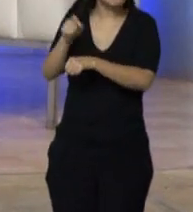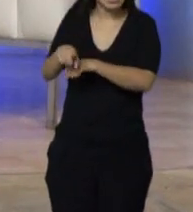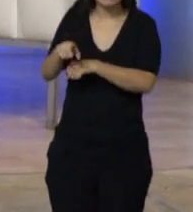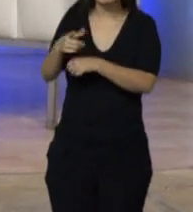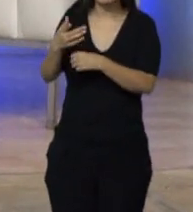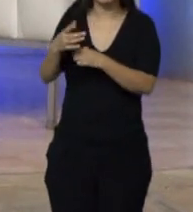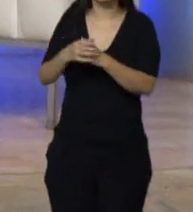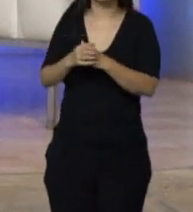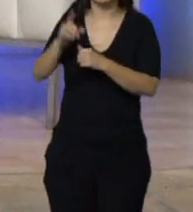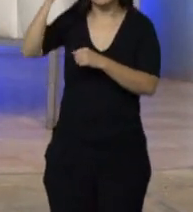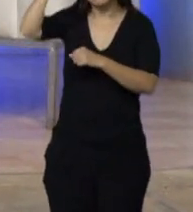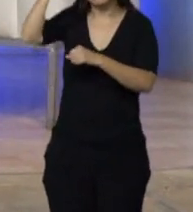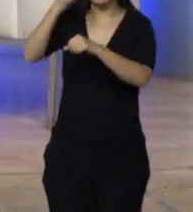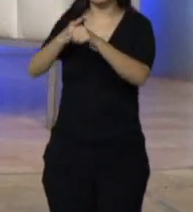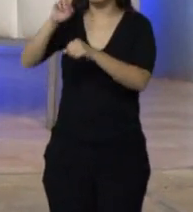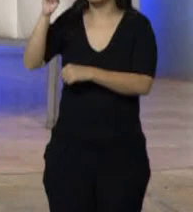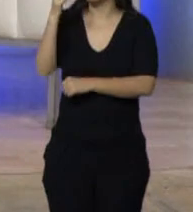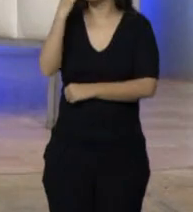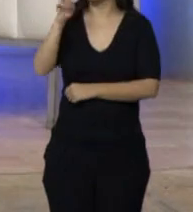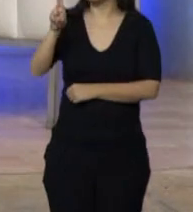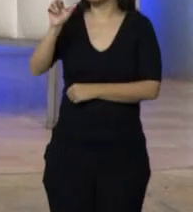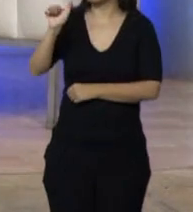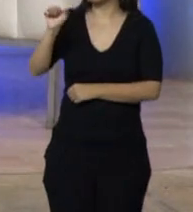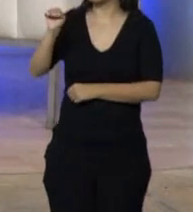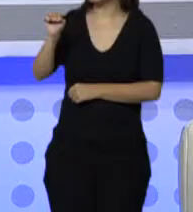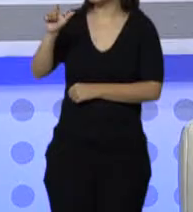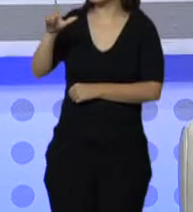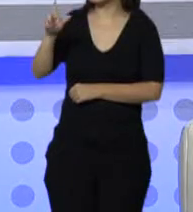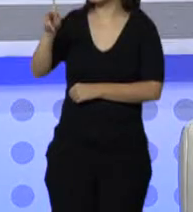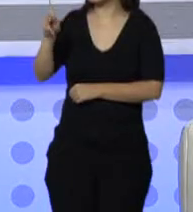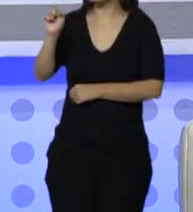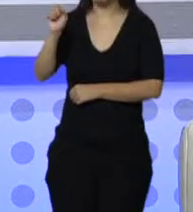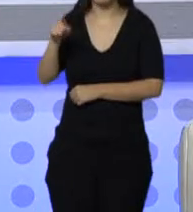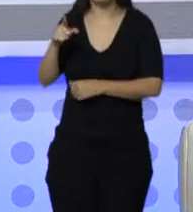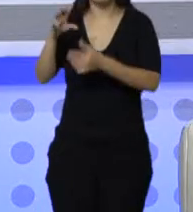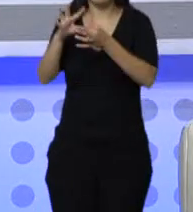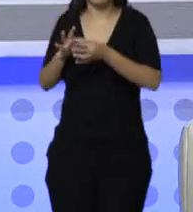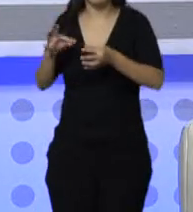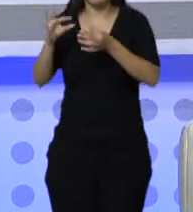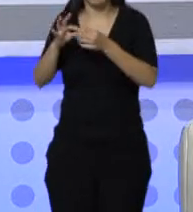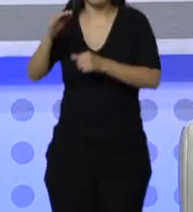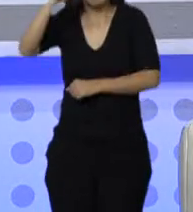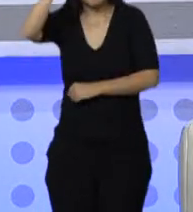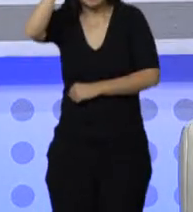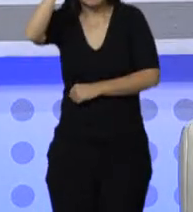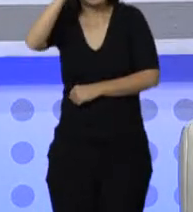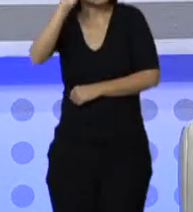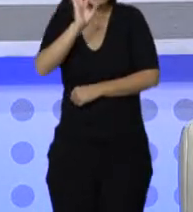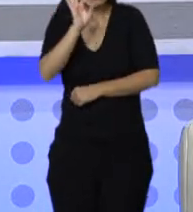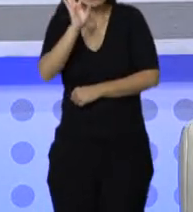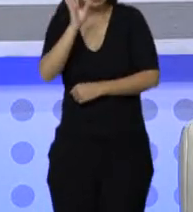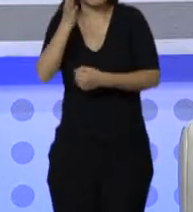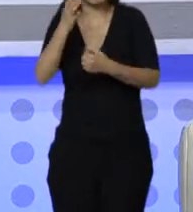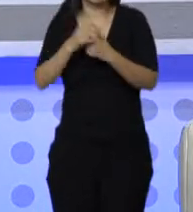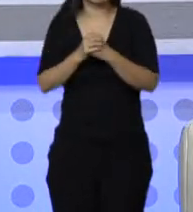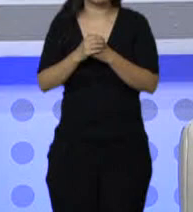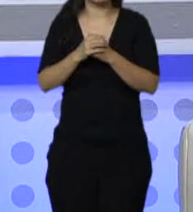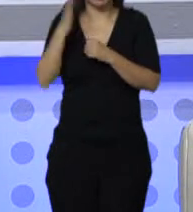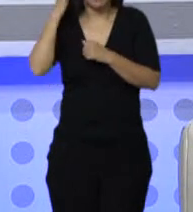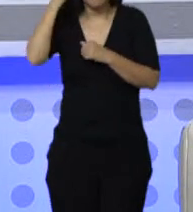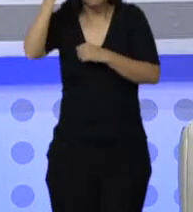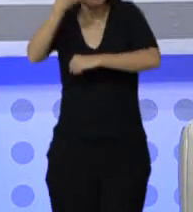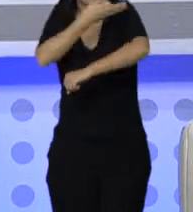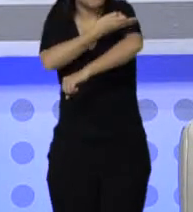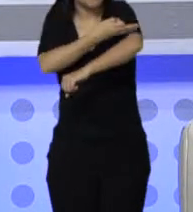el rector de la universidad autónoma salen fotos y decía bueno es que vamos a pensar en el mejor de los casos que alguna